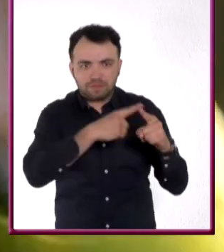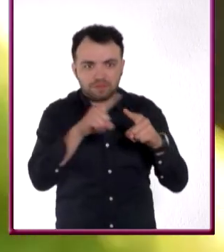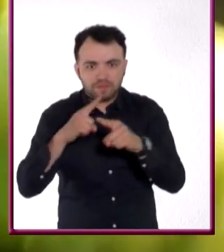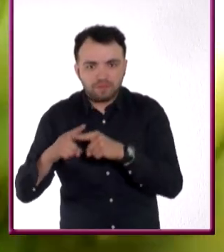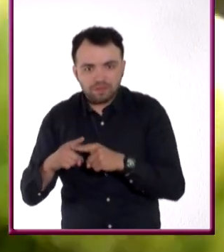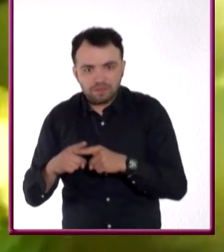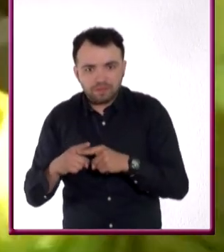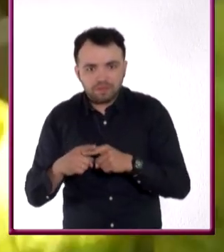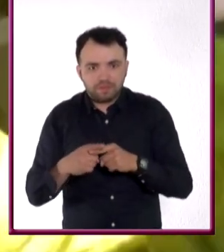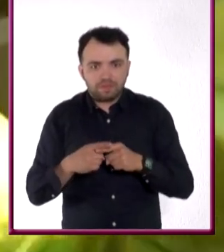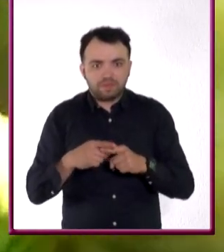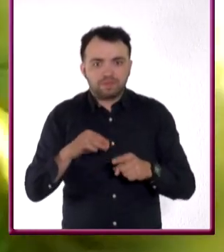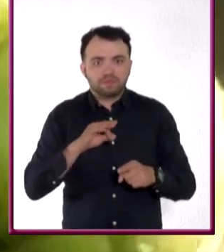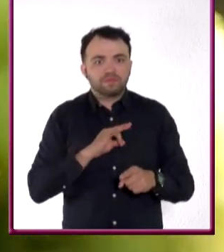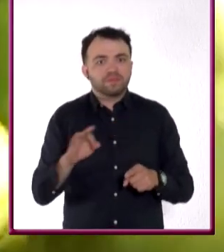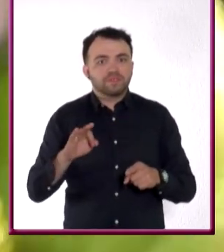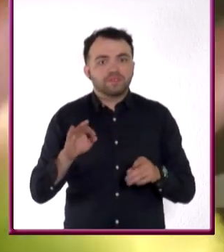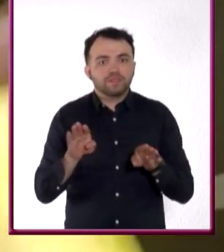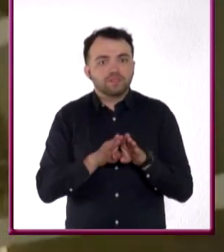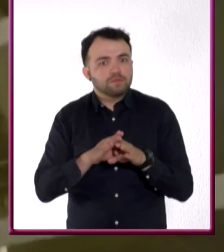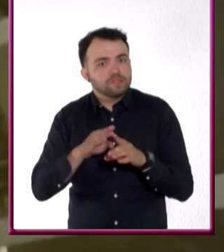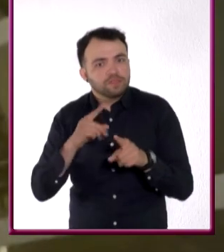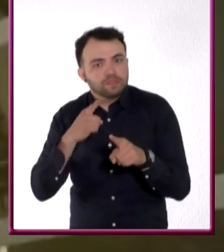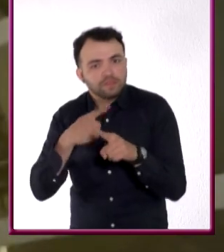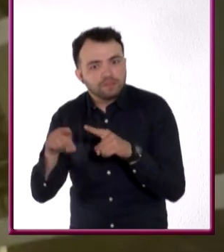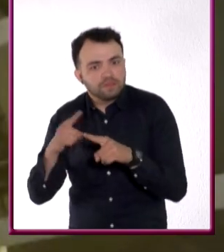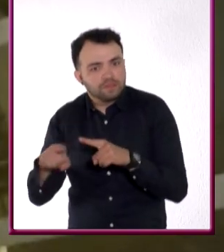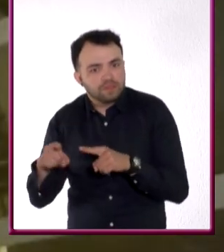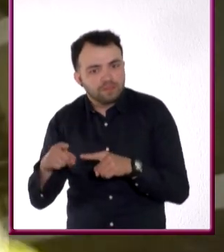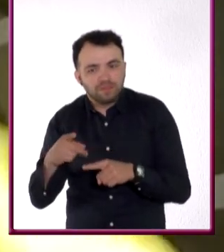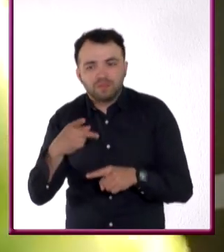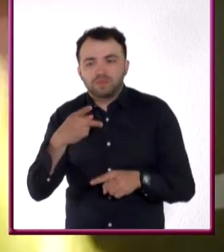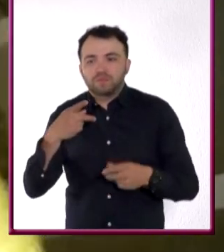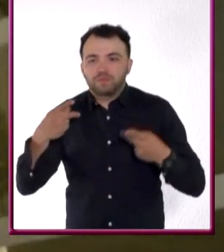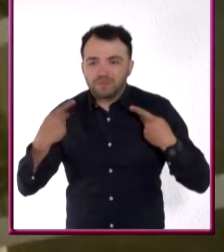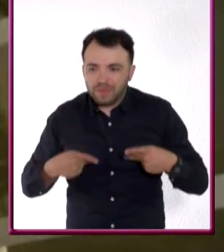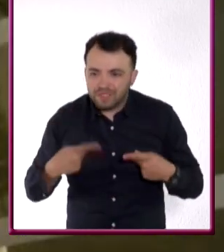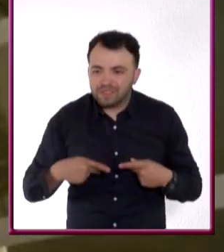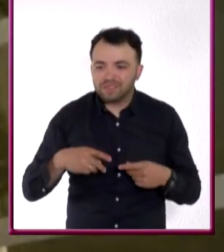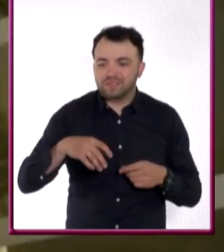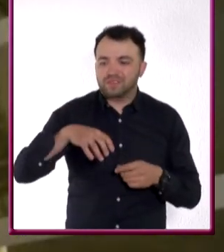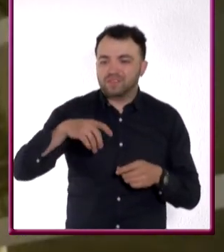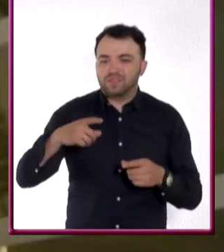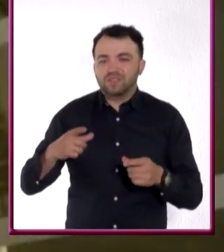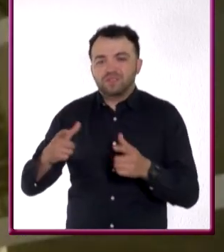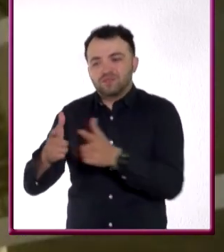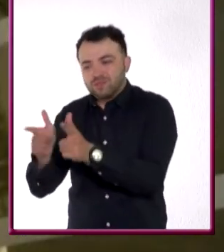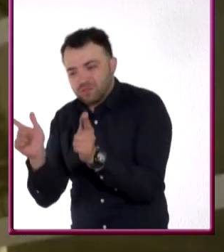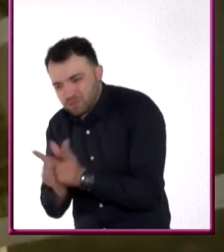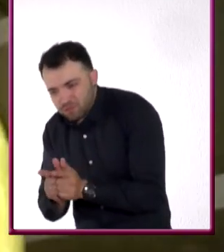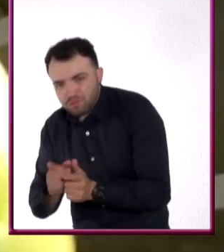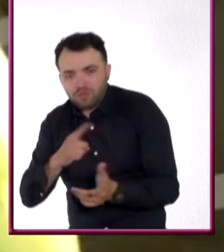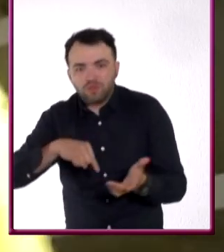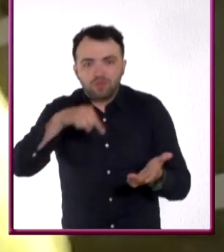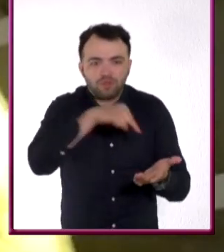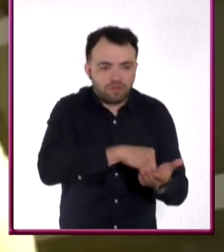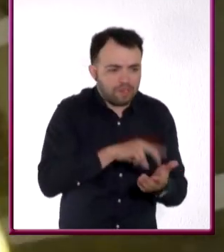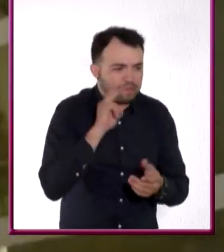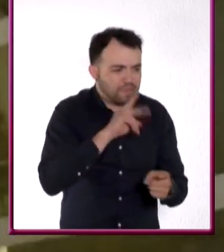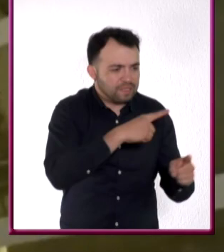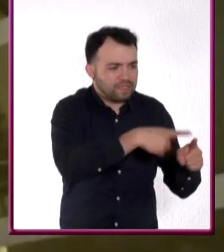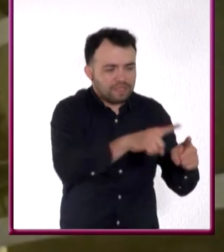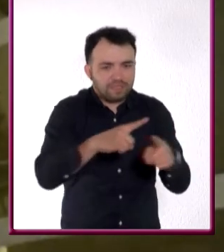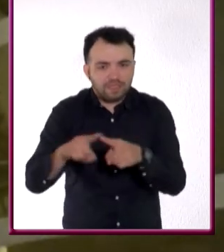¿no? Entonces puedes querer incluir como distintas poblaciones en un mismo país o distintas colonias en una misma ciudad, o incluso puedes querer